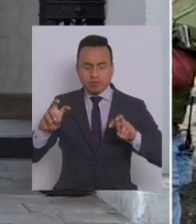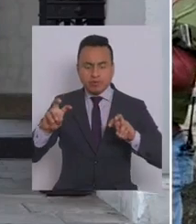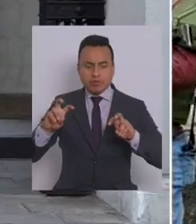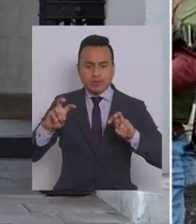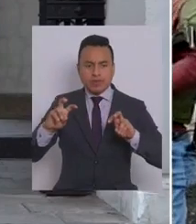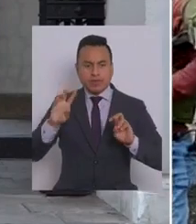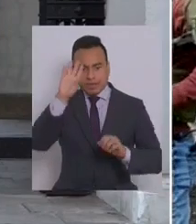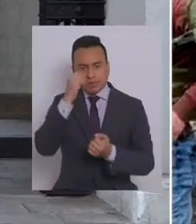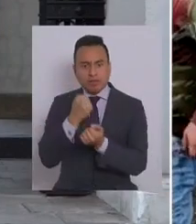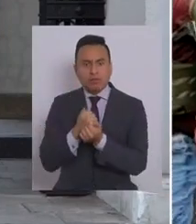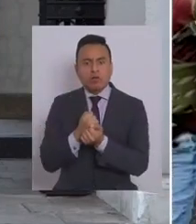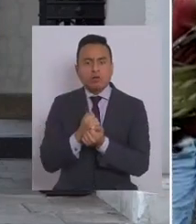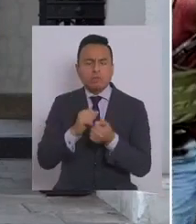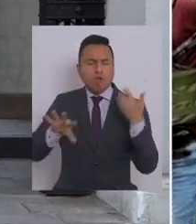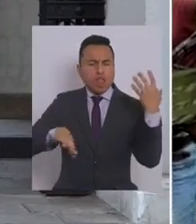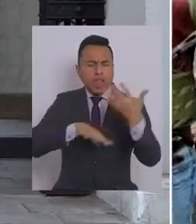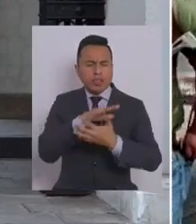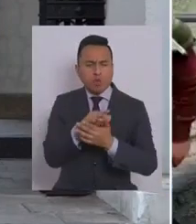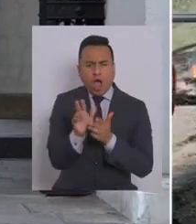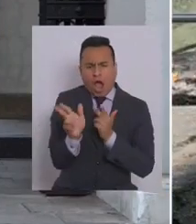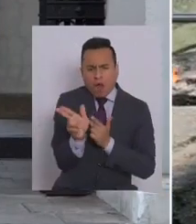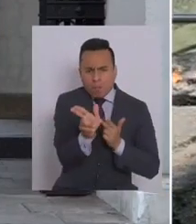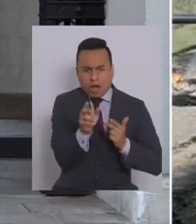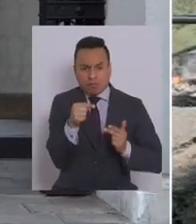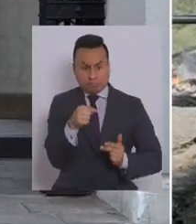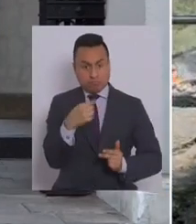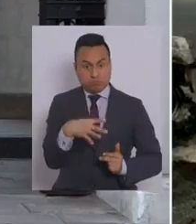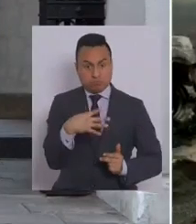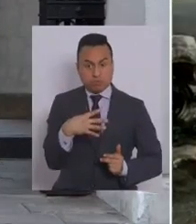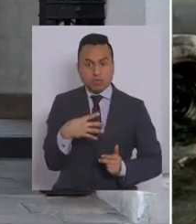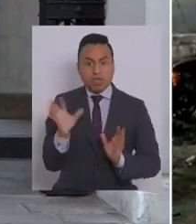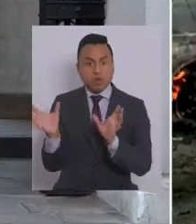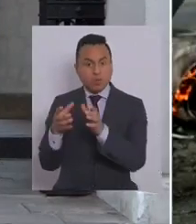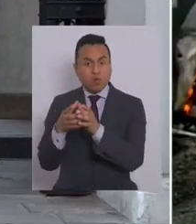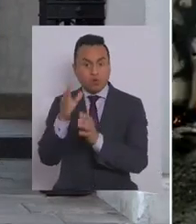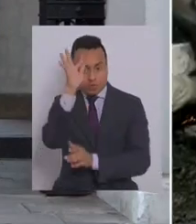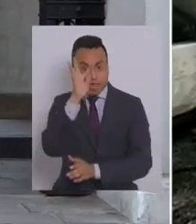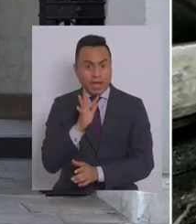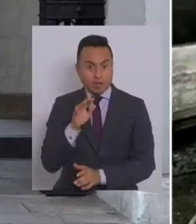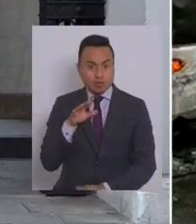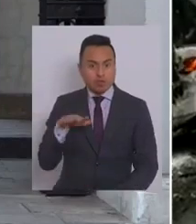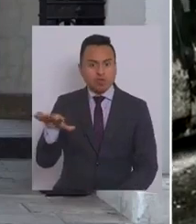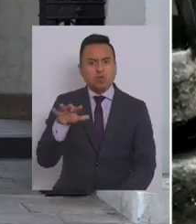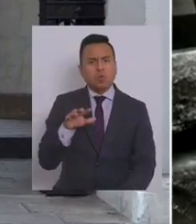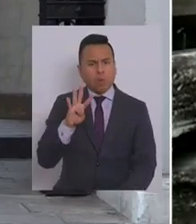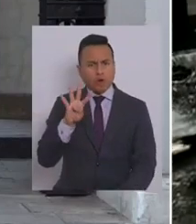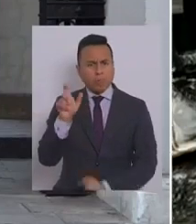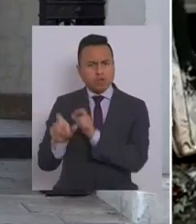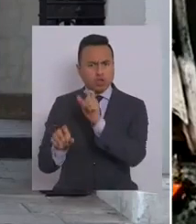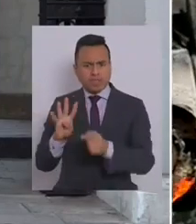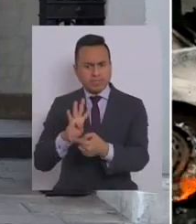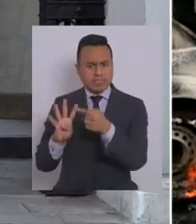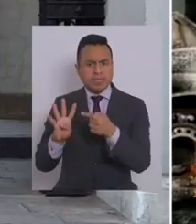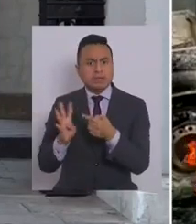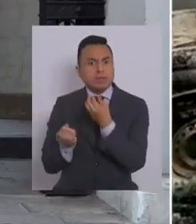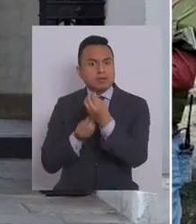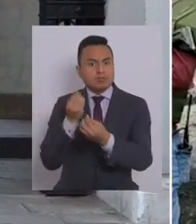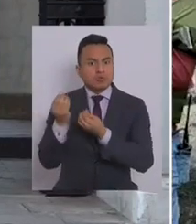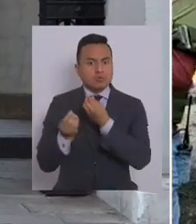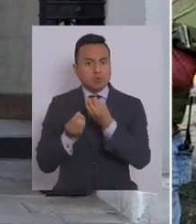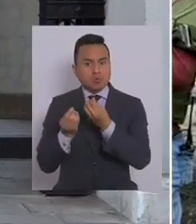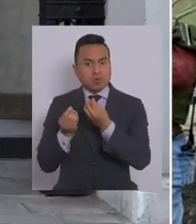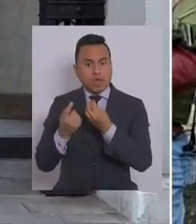de Carabineros, pero muy violentos, bien armados, que obligaron a este grupo de funcionarios, que en total eran solo 4, a tener